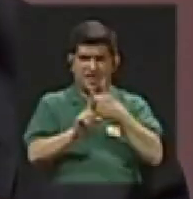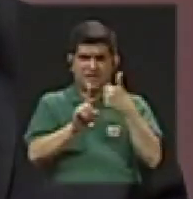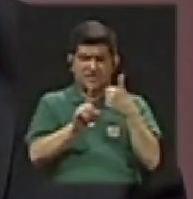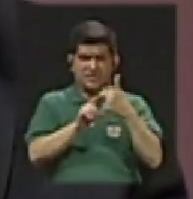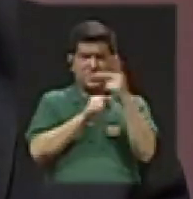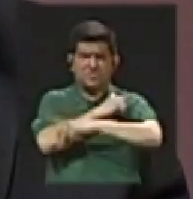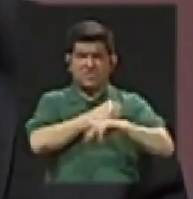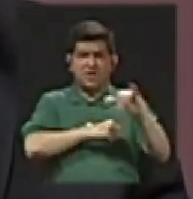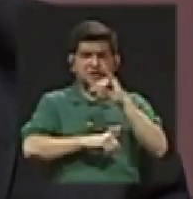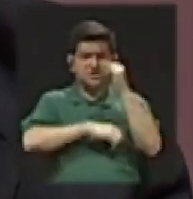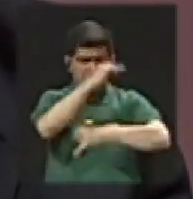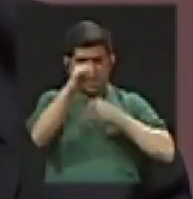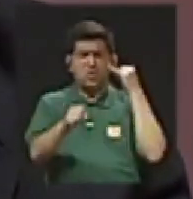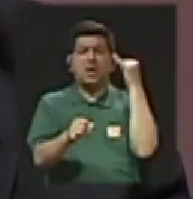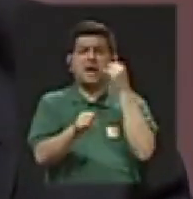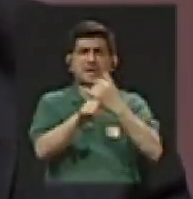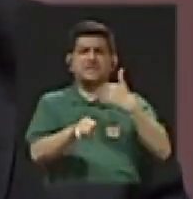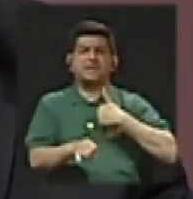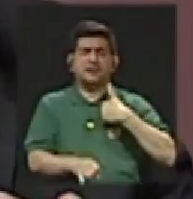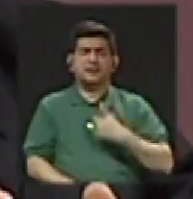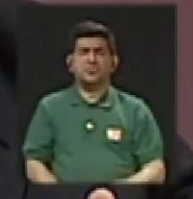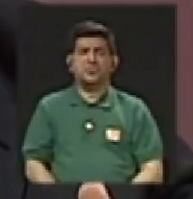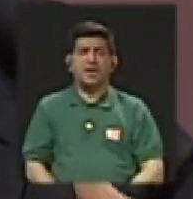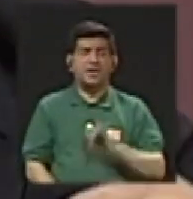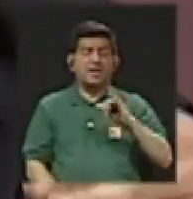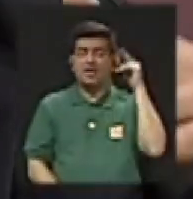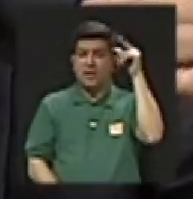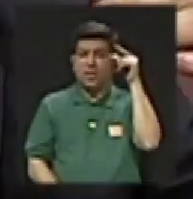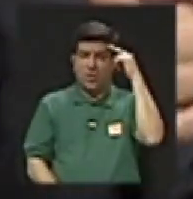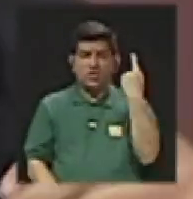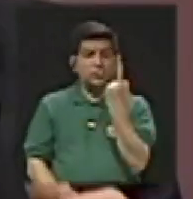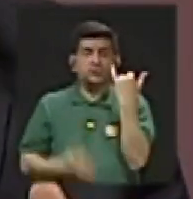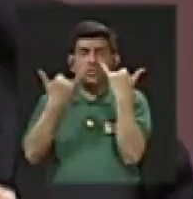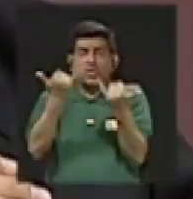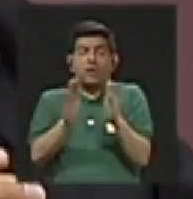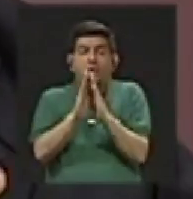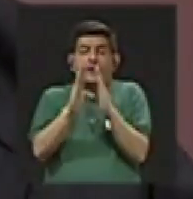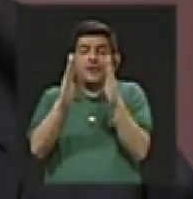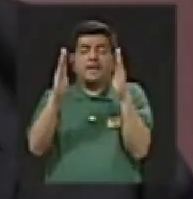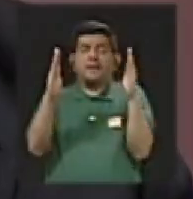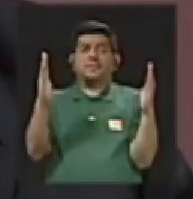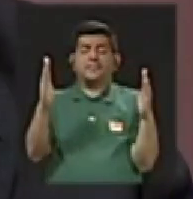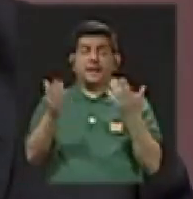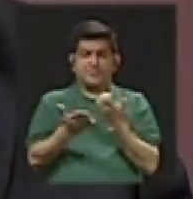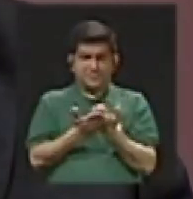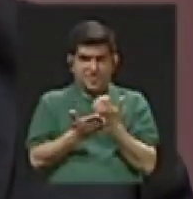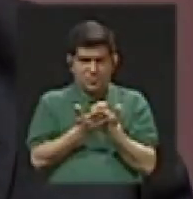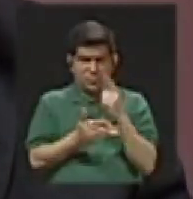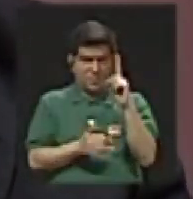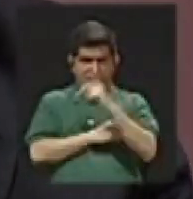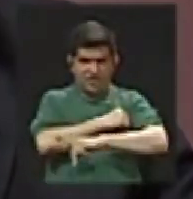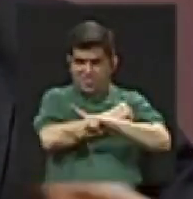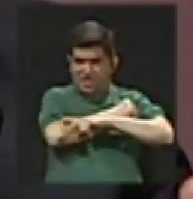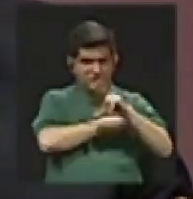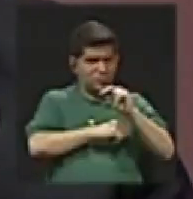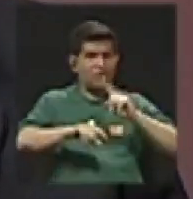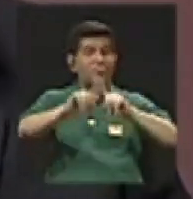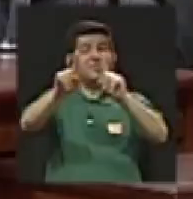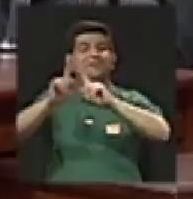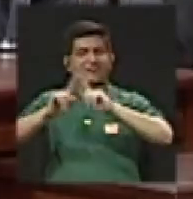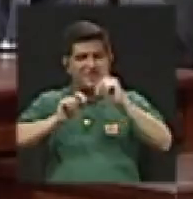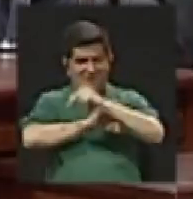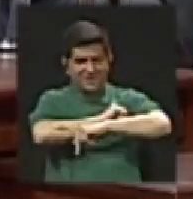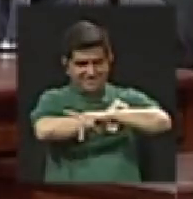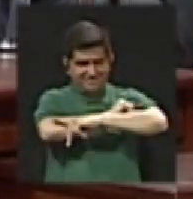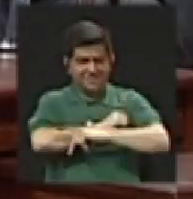una internacional, donde la lógica es la misma, solo que se está extendiendo no solamente a una economía, a un país, sino a varias.